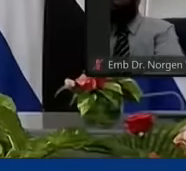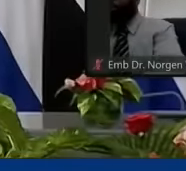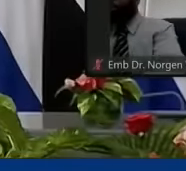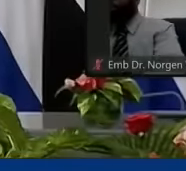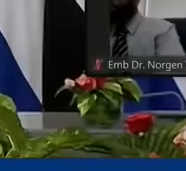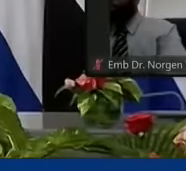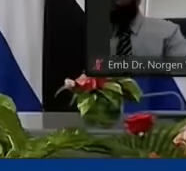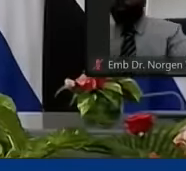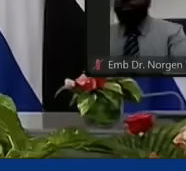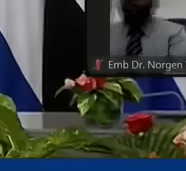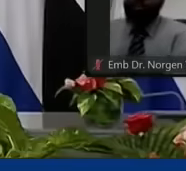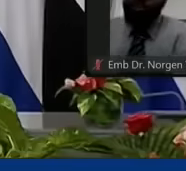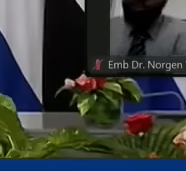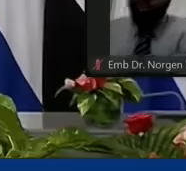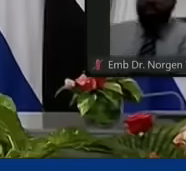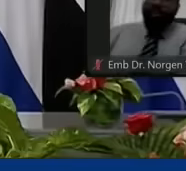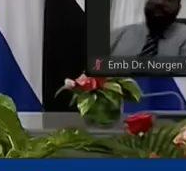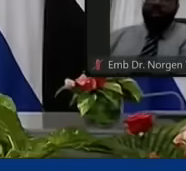circunstancias,